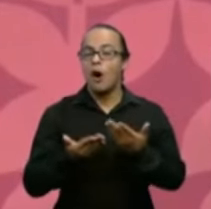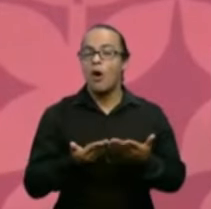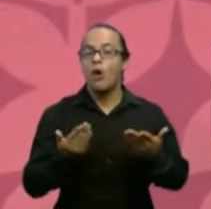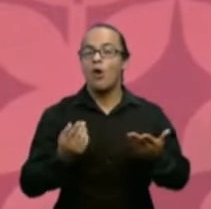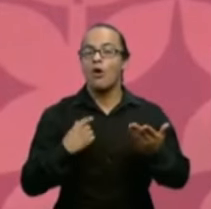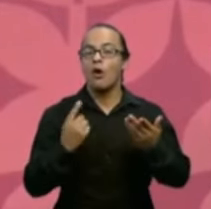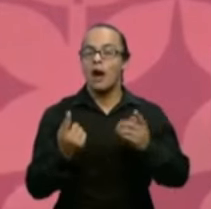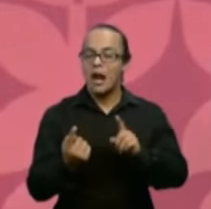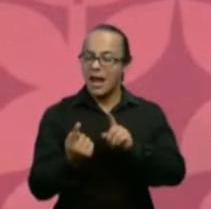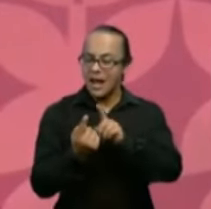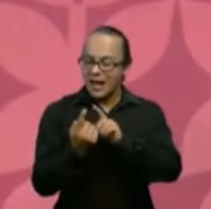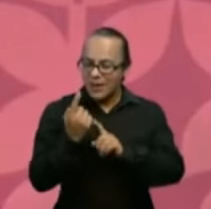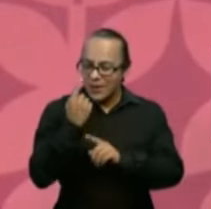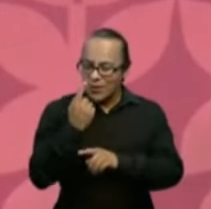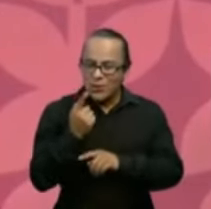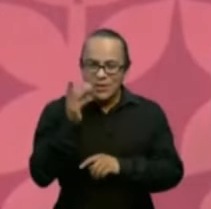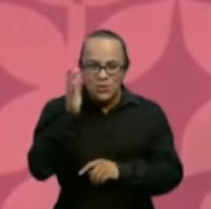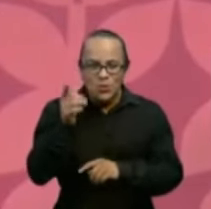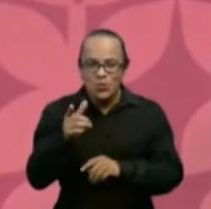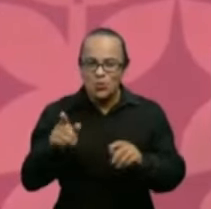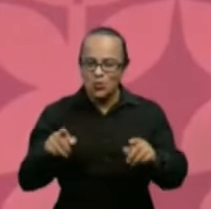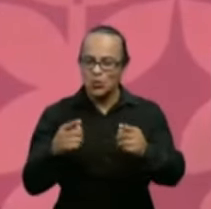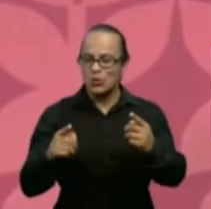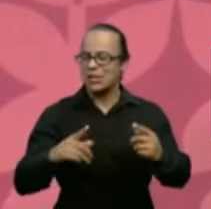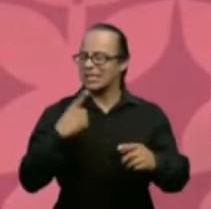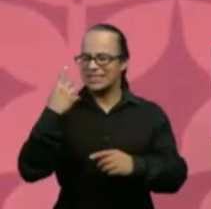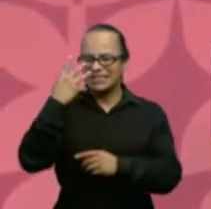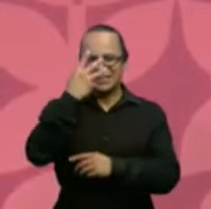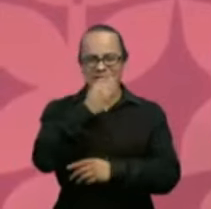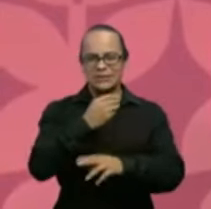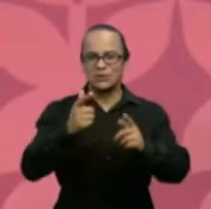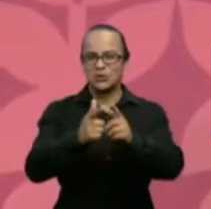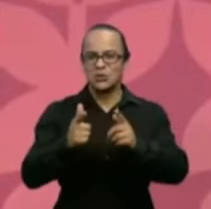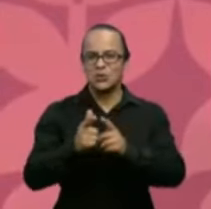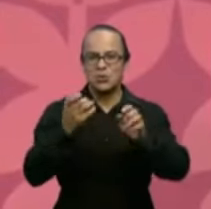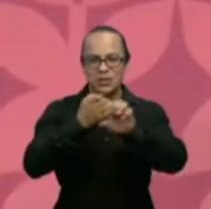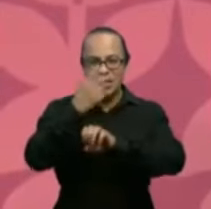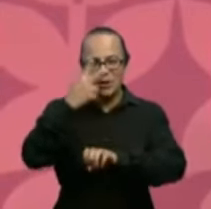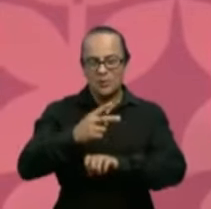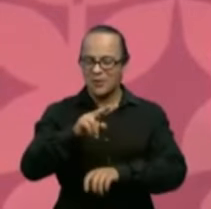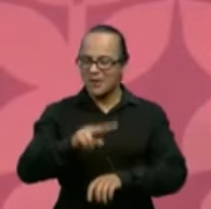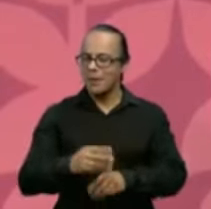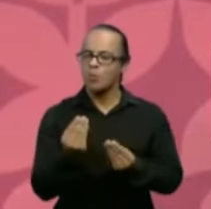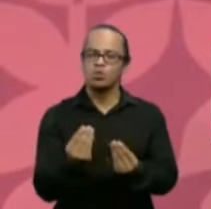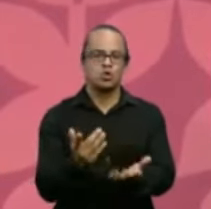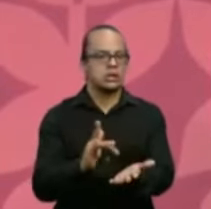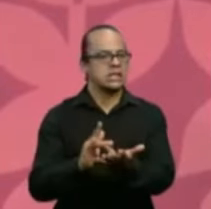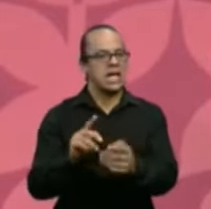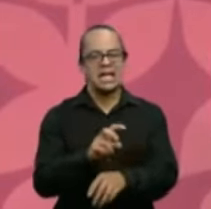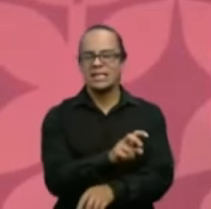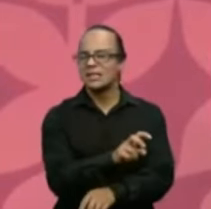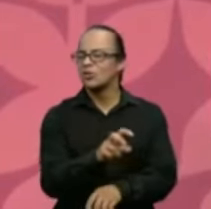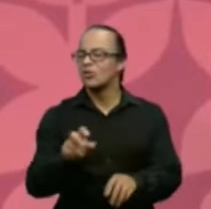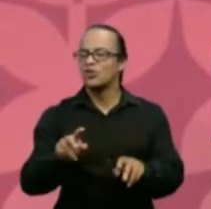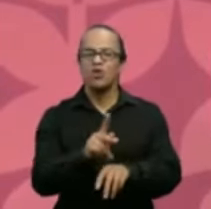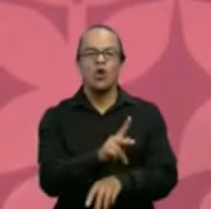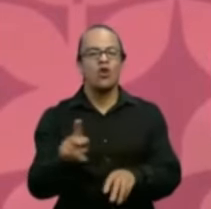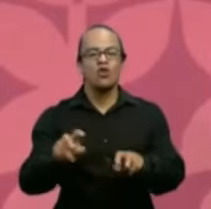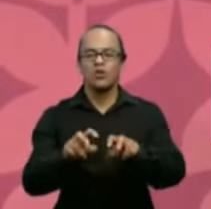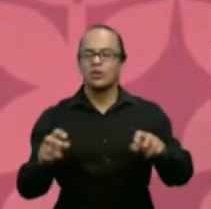hermosa pieza y a esta Orquesta Sinfónica del Estado de México, de verdad, muchas gracias. Alimentaron mi